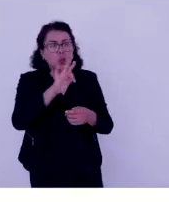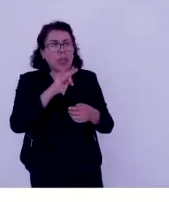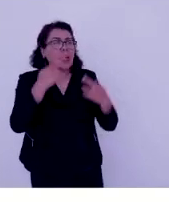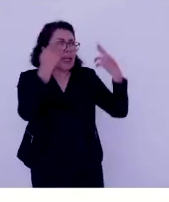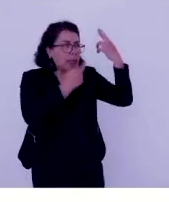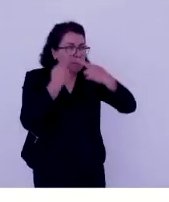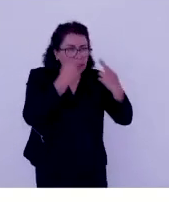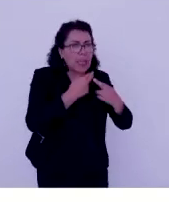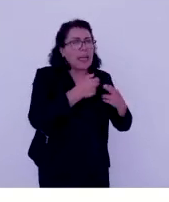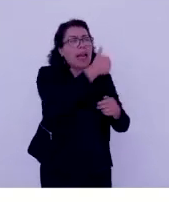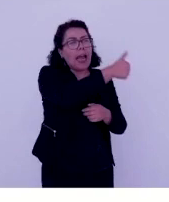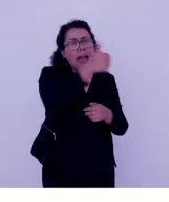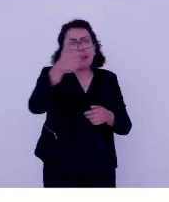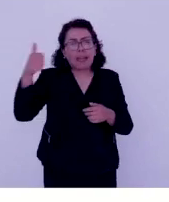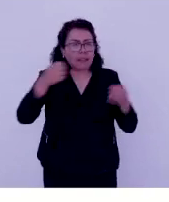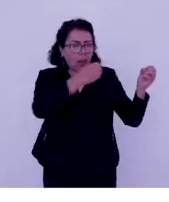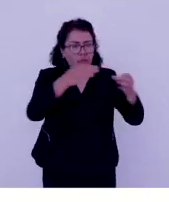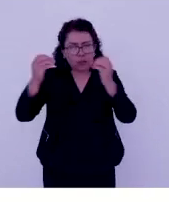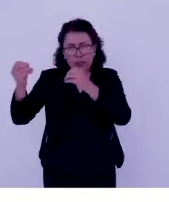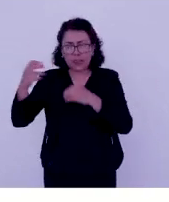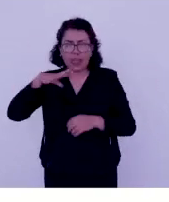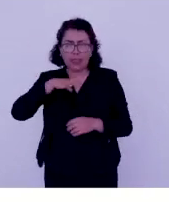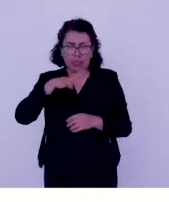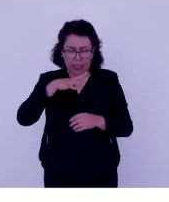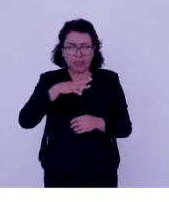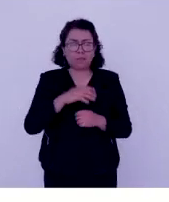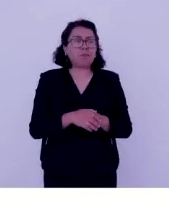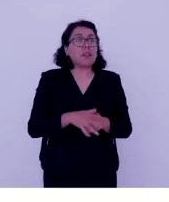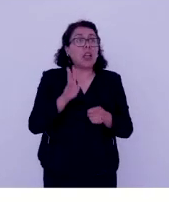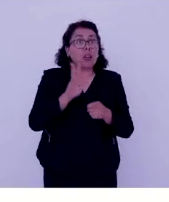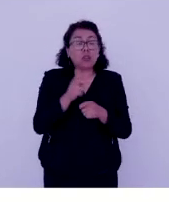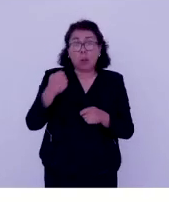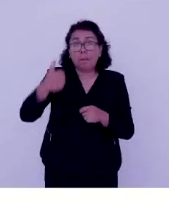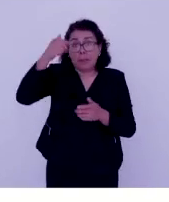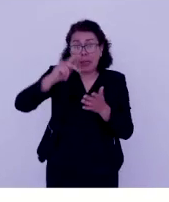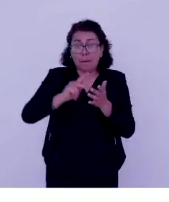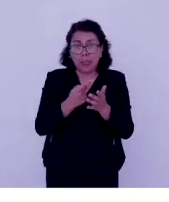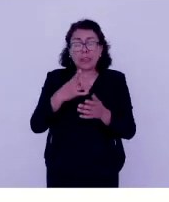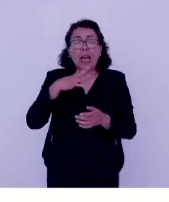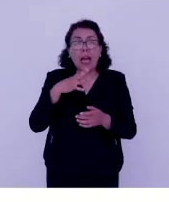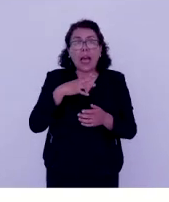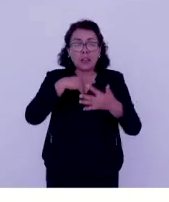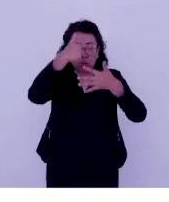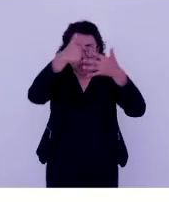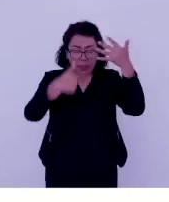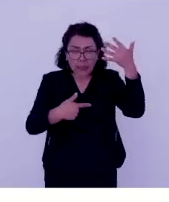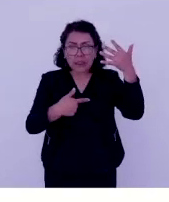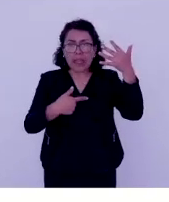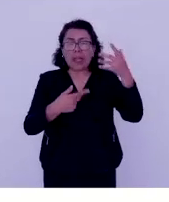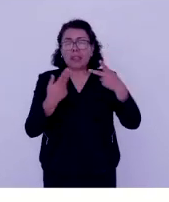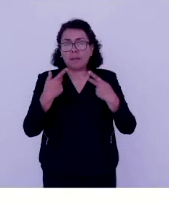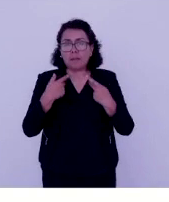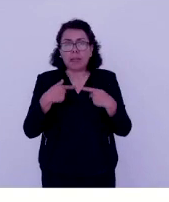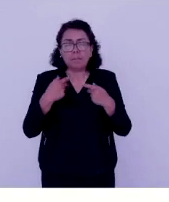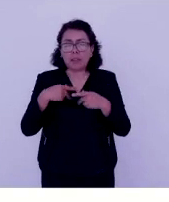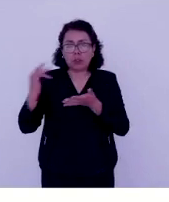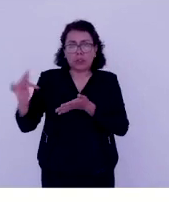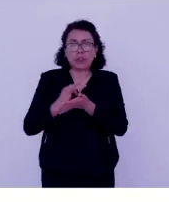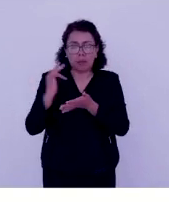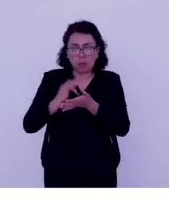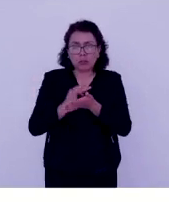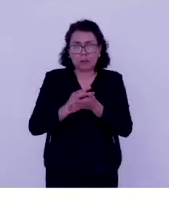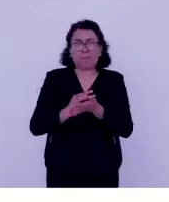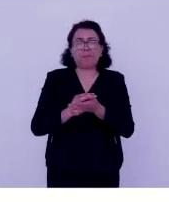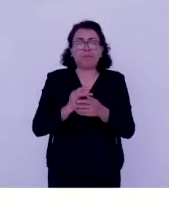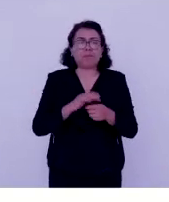bienes inmuebles De igual forma por primera ocasión el poder judicial cuenta con un padrón de auxiliares en la administración de Justicia derivado de dos